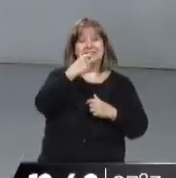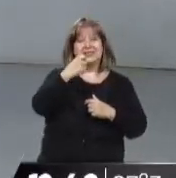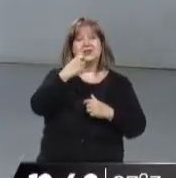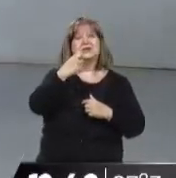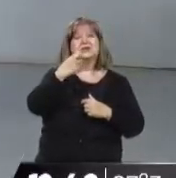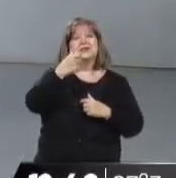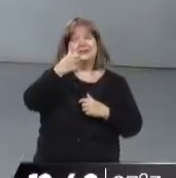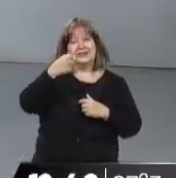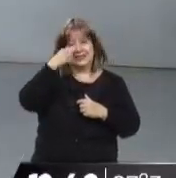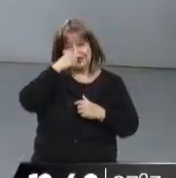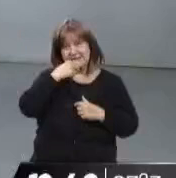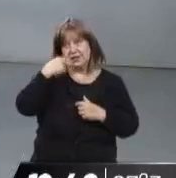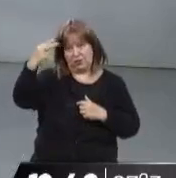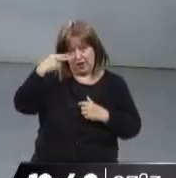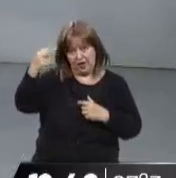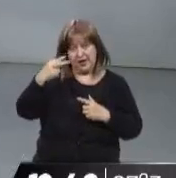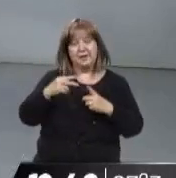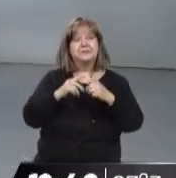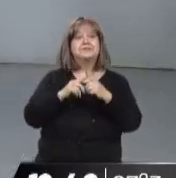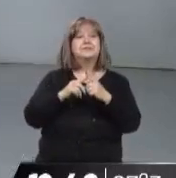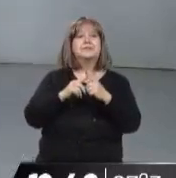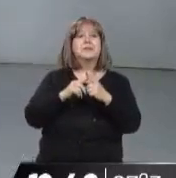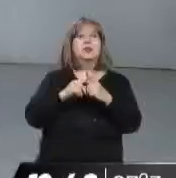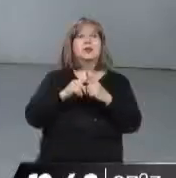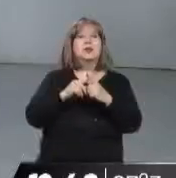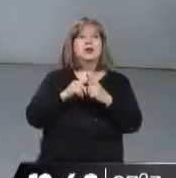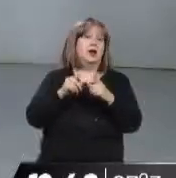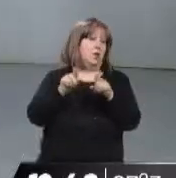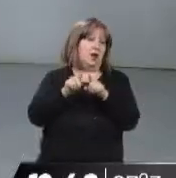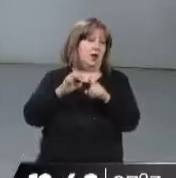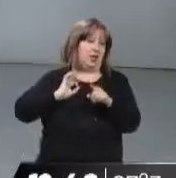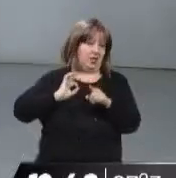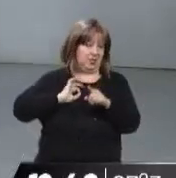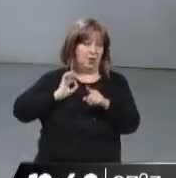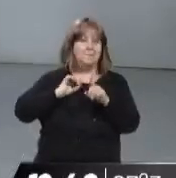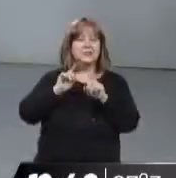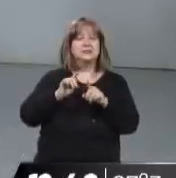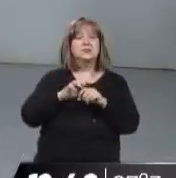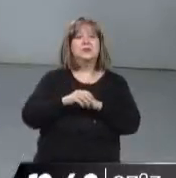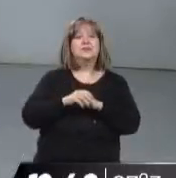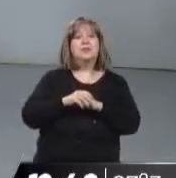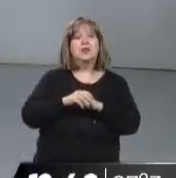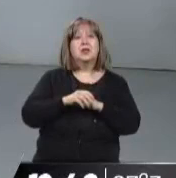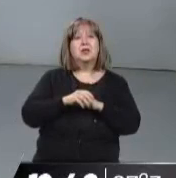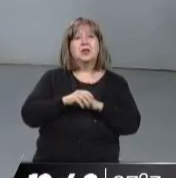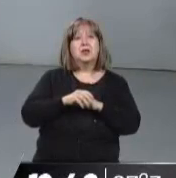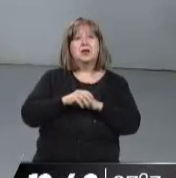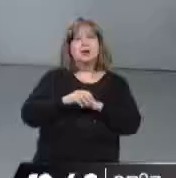42.667 personas viajaron entre 2020 y 2021 también, según los datos arrojados por